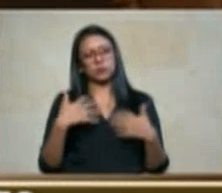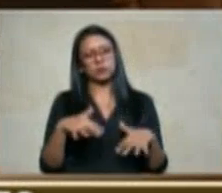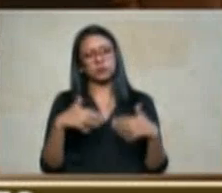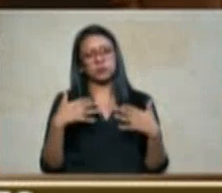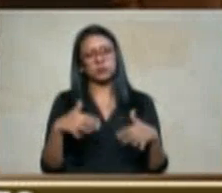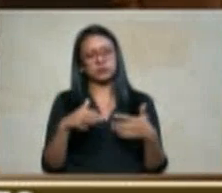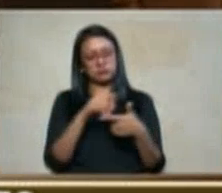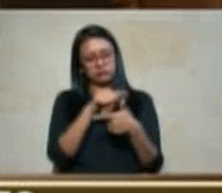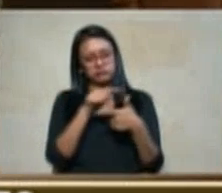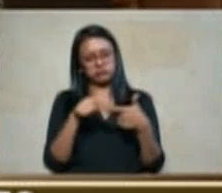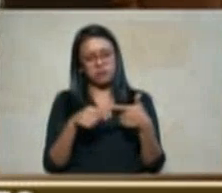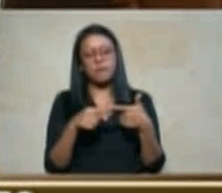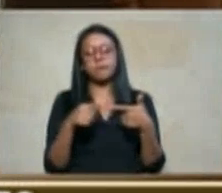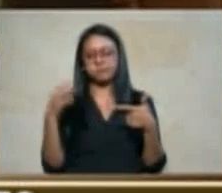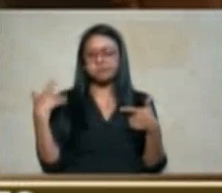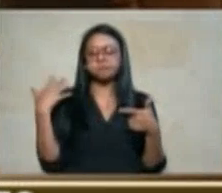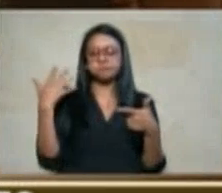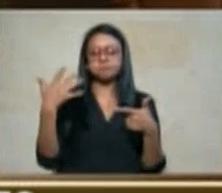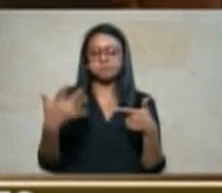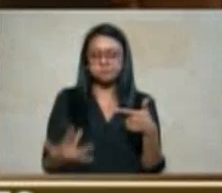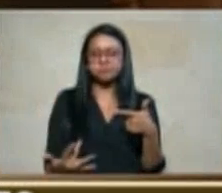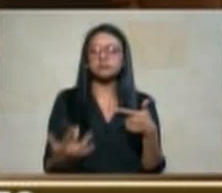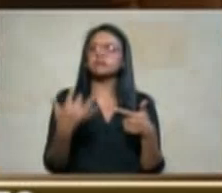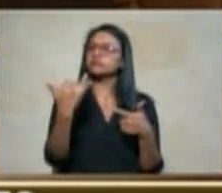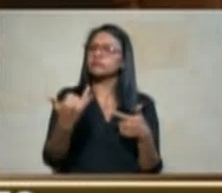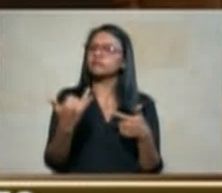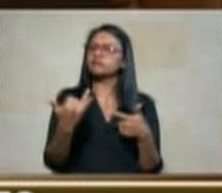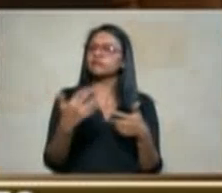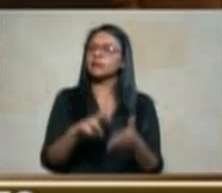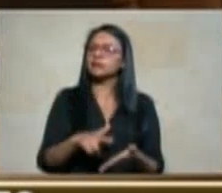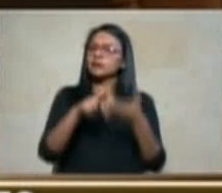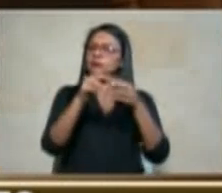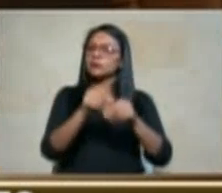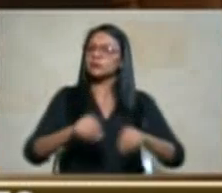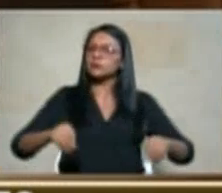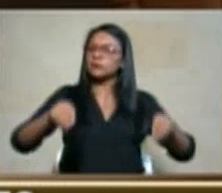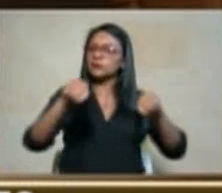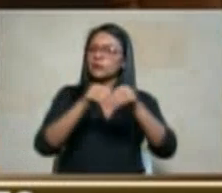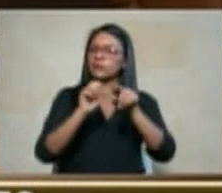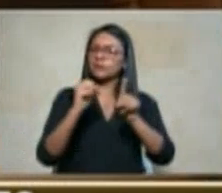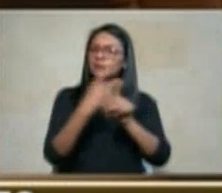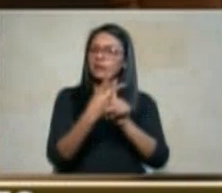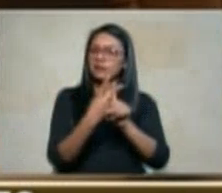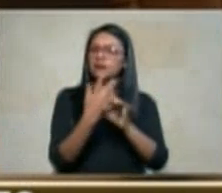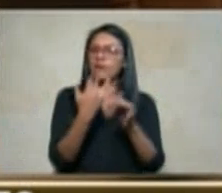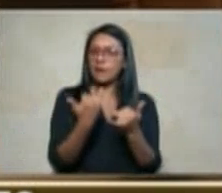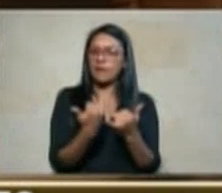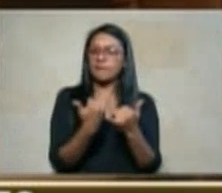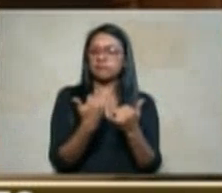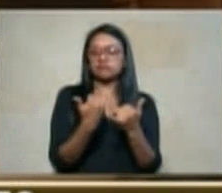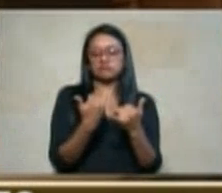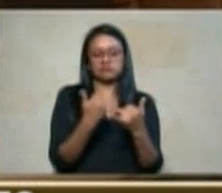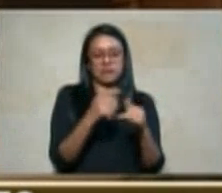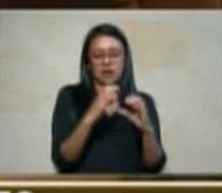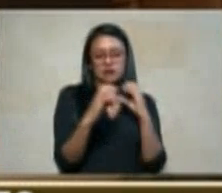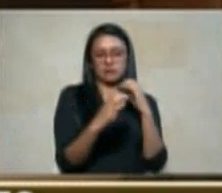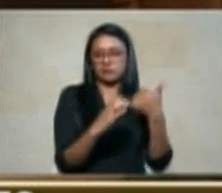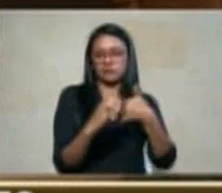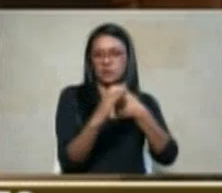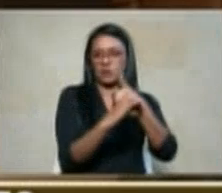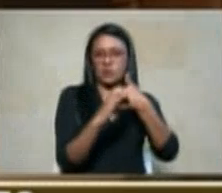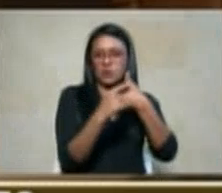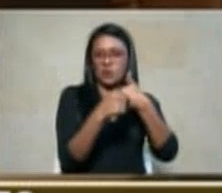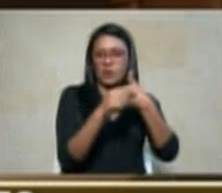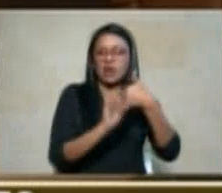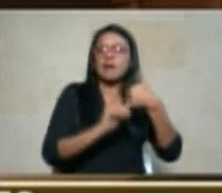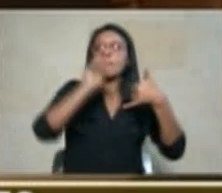que se vienen frente a la restitución de tierras de estas víctimas inscritas en el exterior y que solicitan